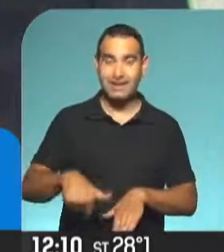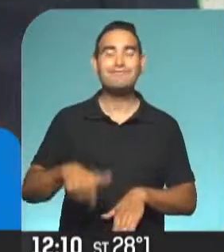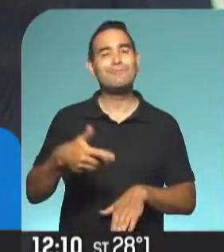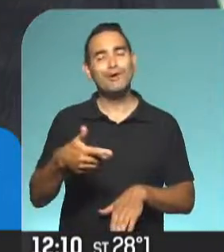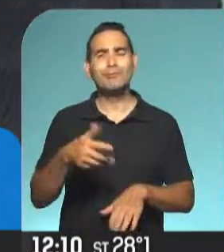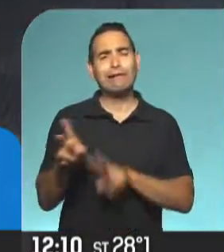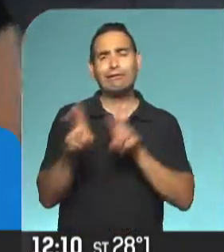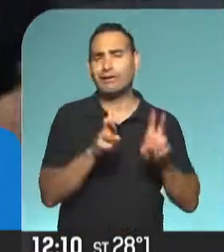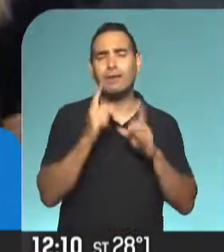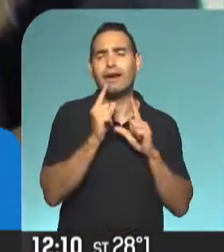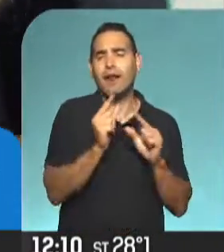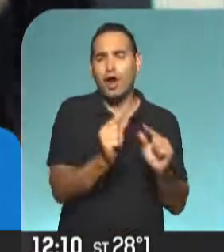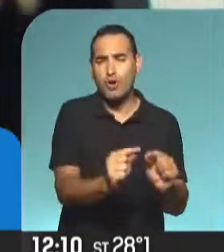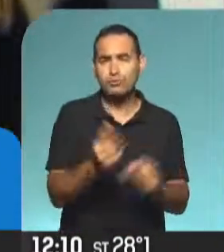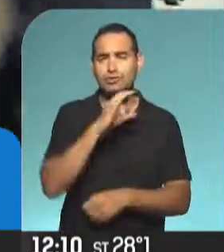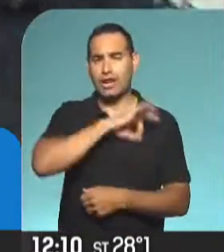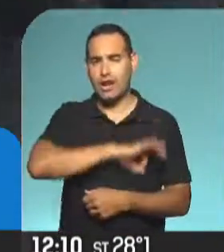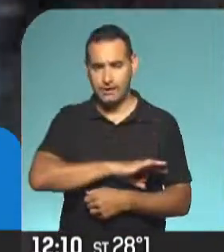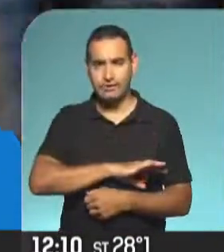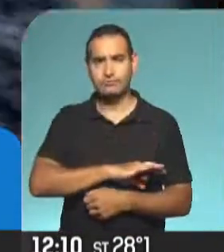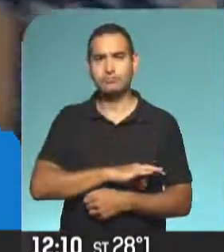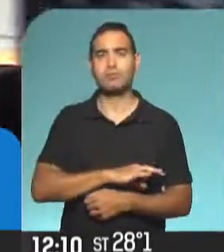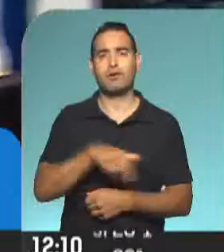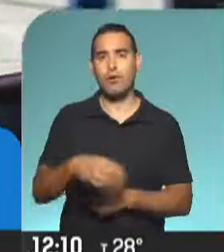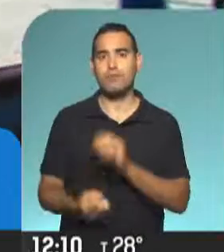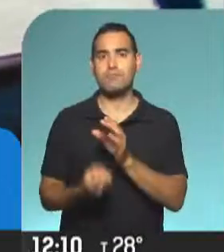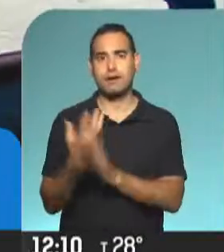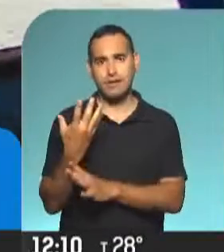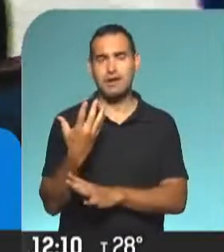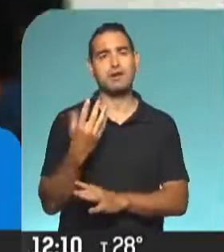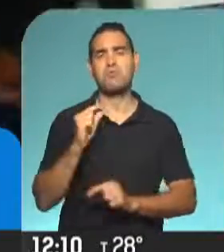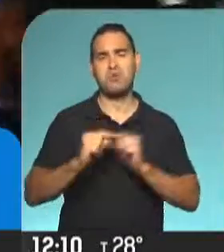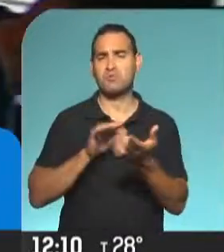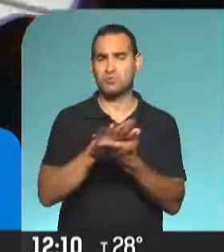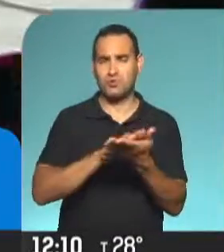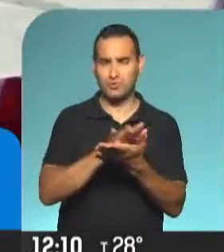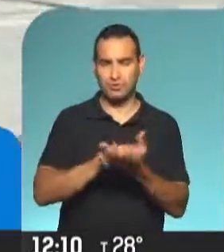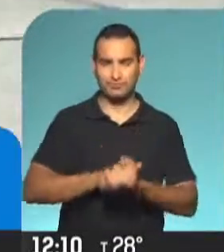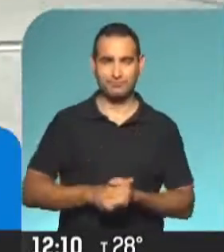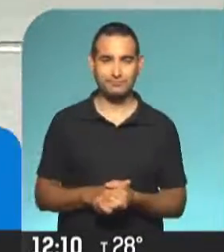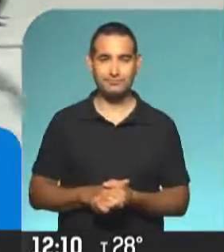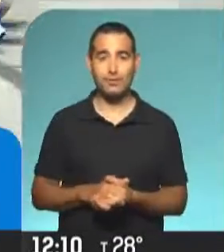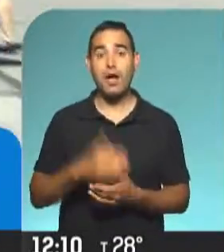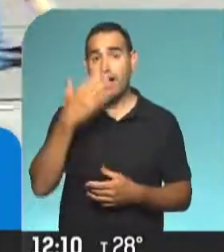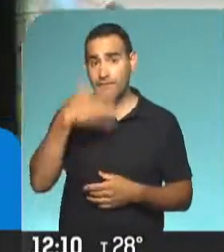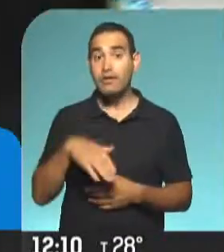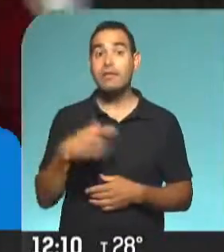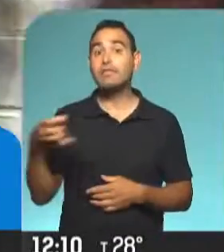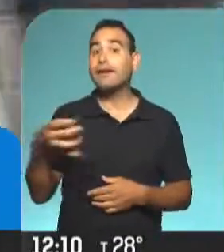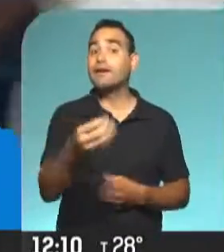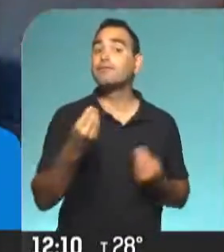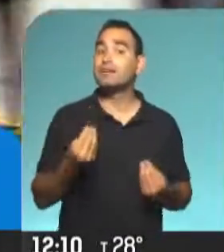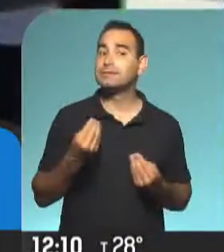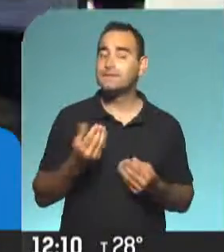tuvieron que ver con reclamos salariales que ya durante las horas de la mañana se fueron solucionando. Bueno, veremos luego en los trenes qué es